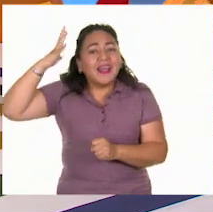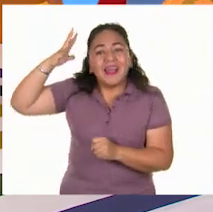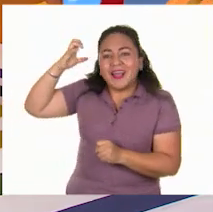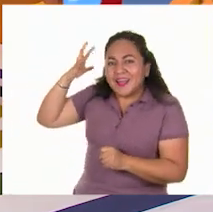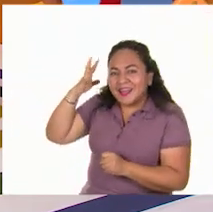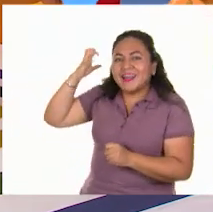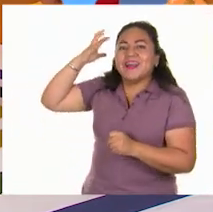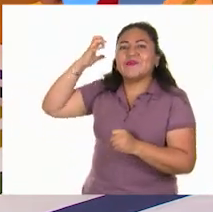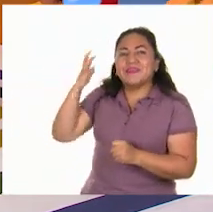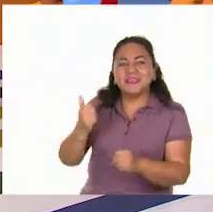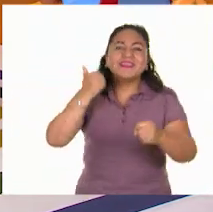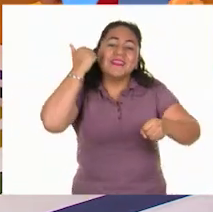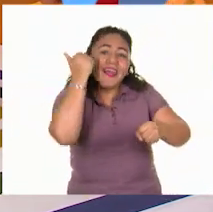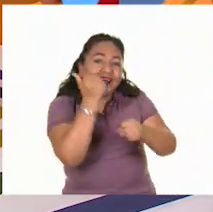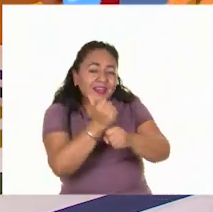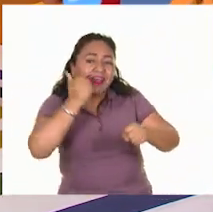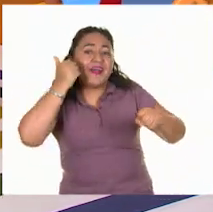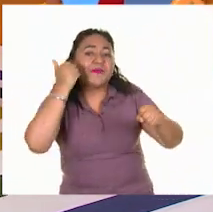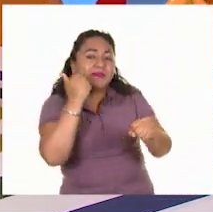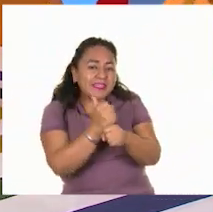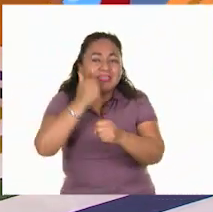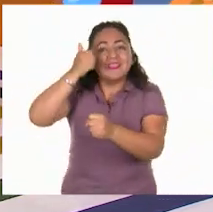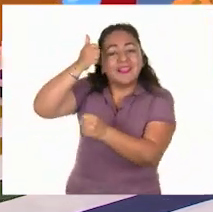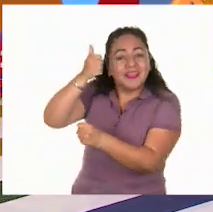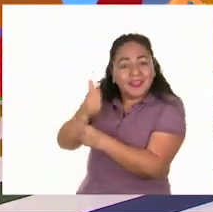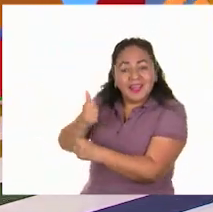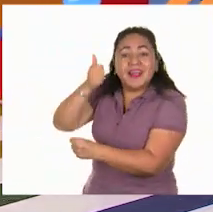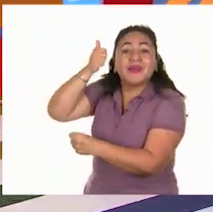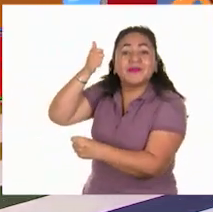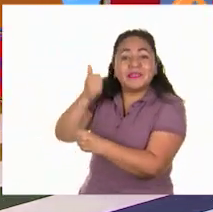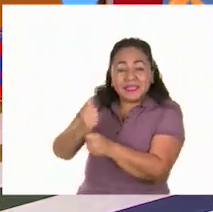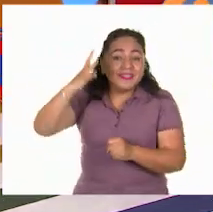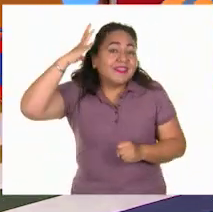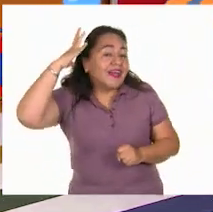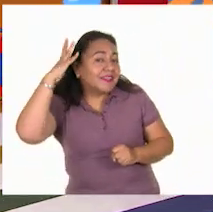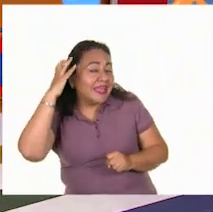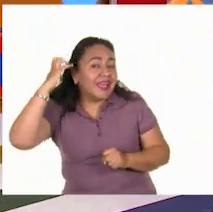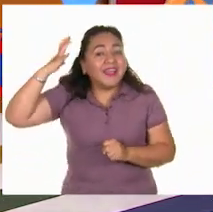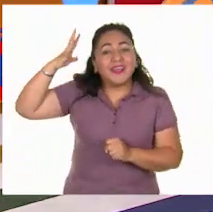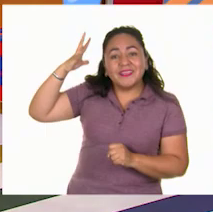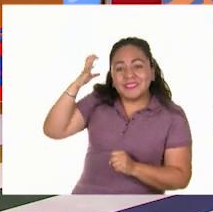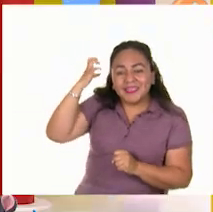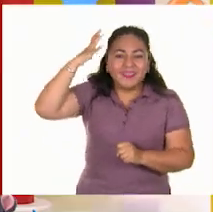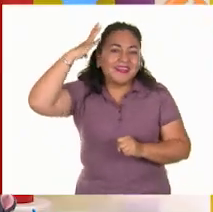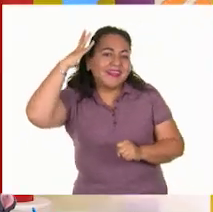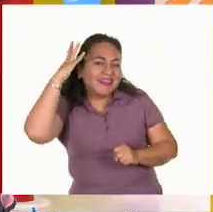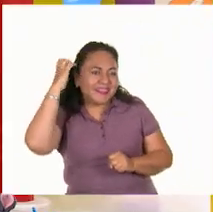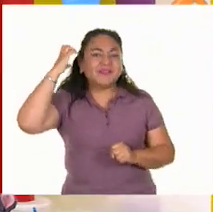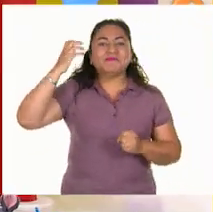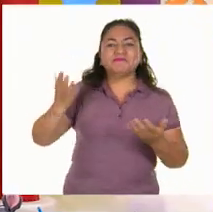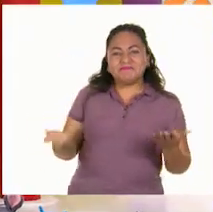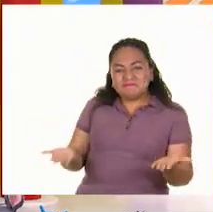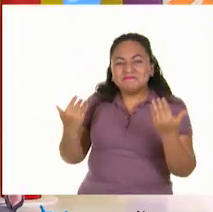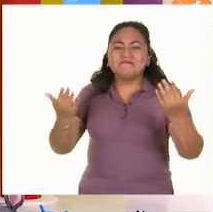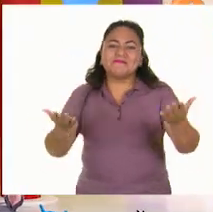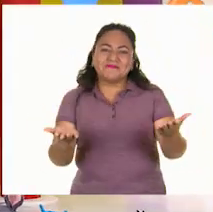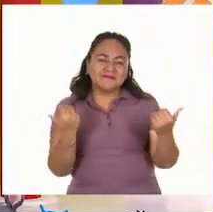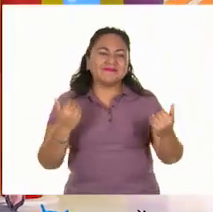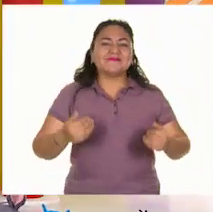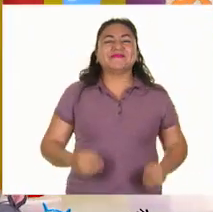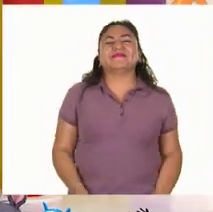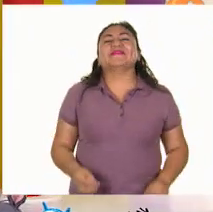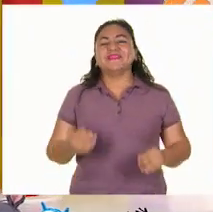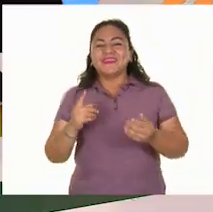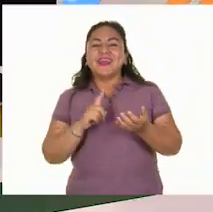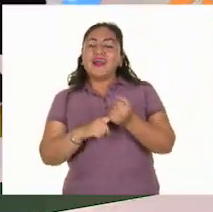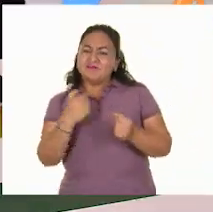Tencha. Abuelita. Abuelita, abuelita Tencha. Esa soy yo, la